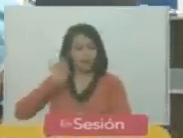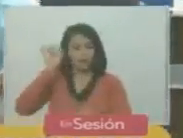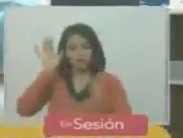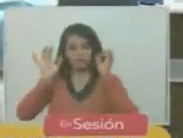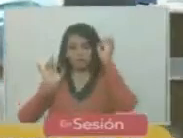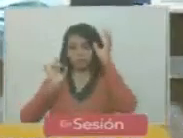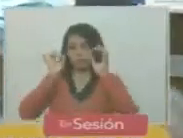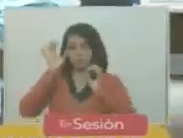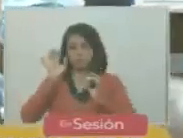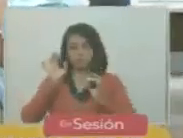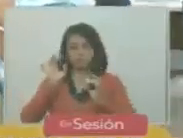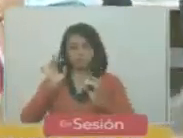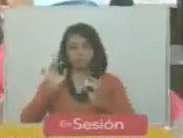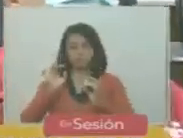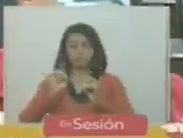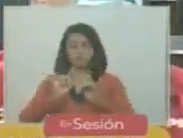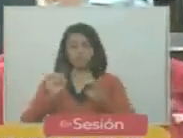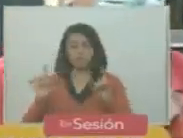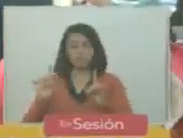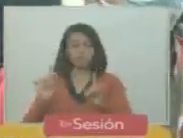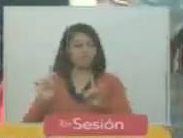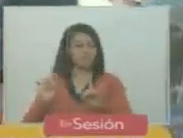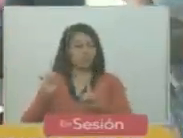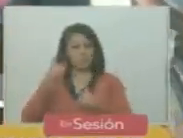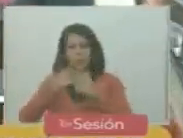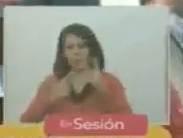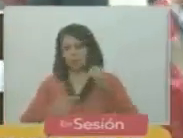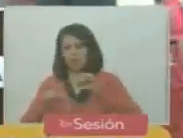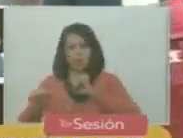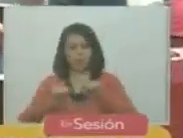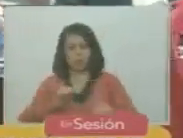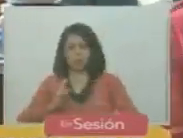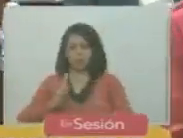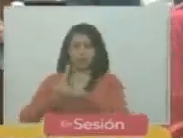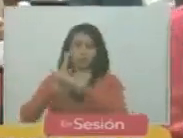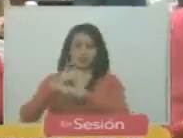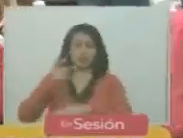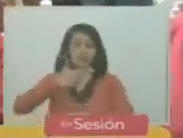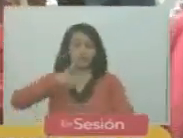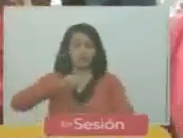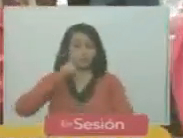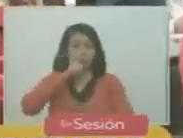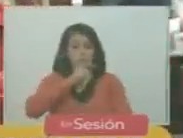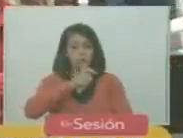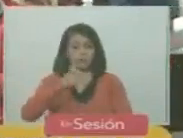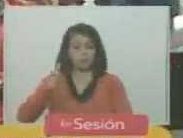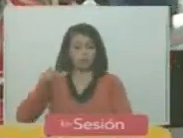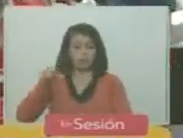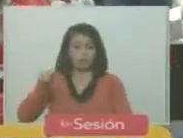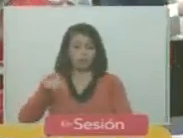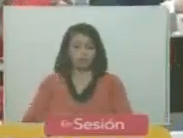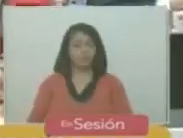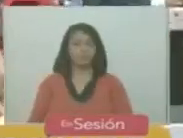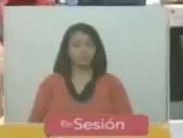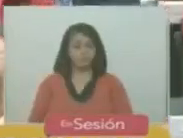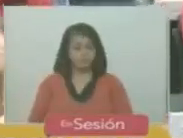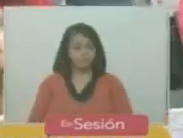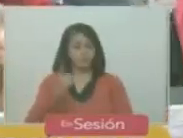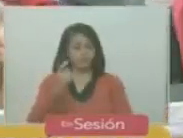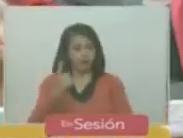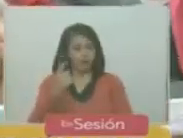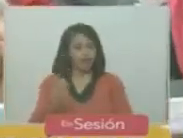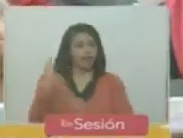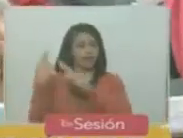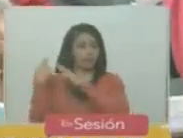inventos, de solapadas acciones en contra de nuestro pueblo y de